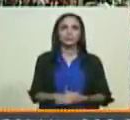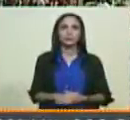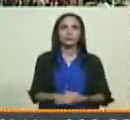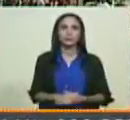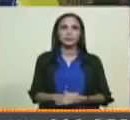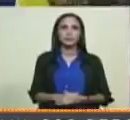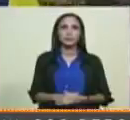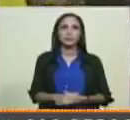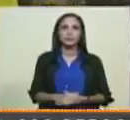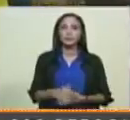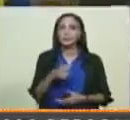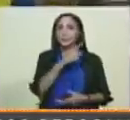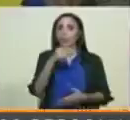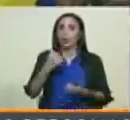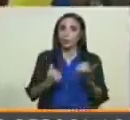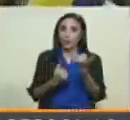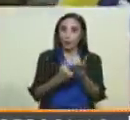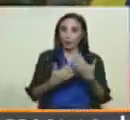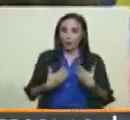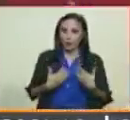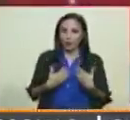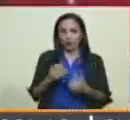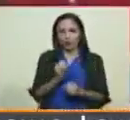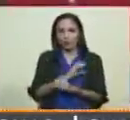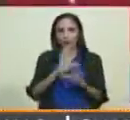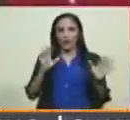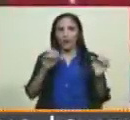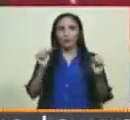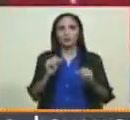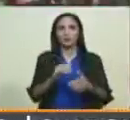Cuento con ustedes, mujeres del Zulia.